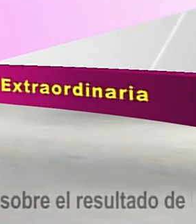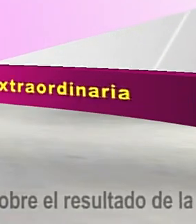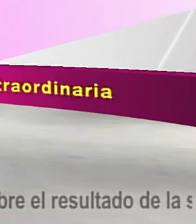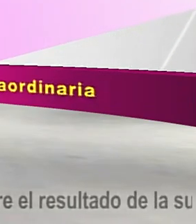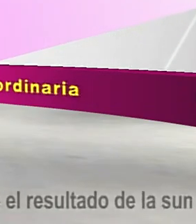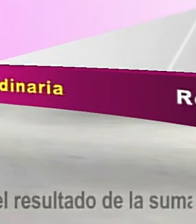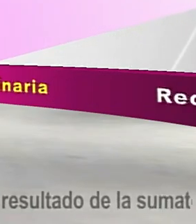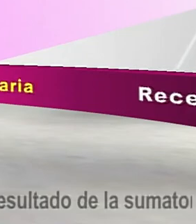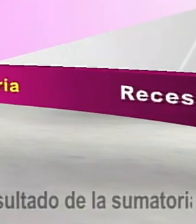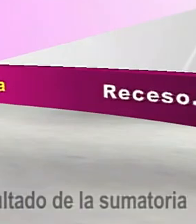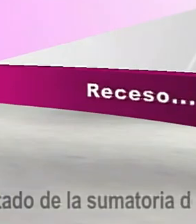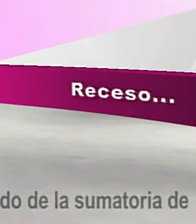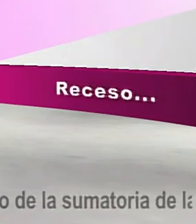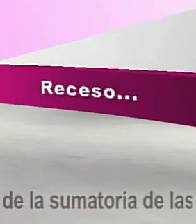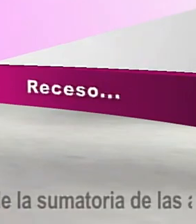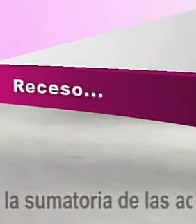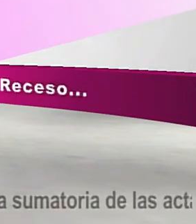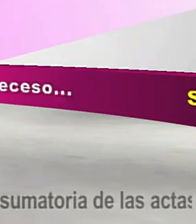más